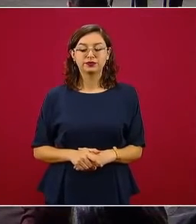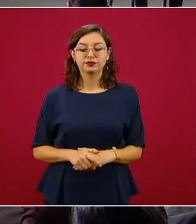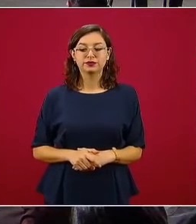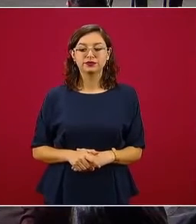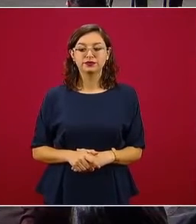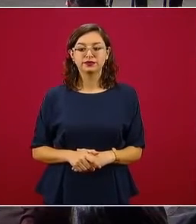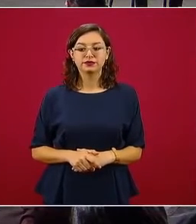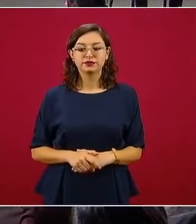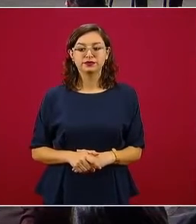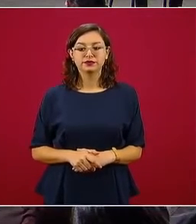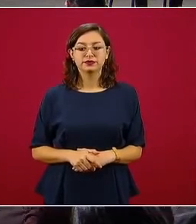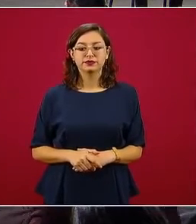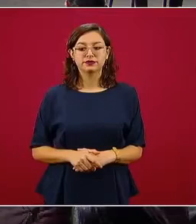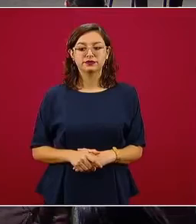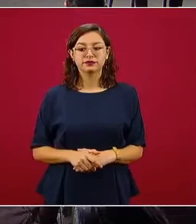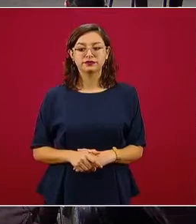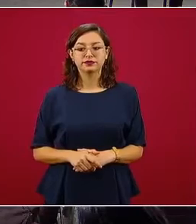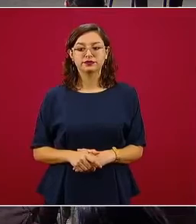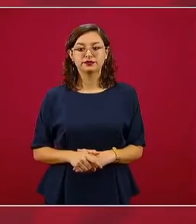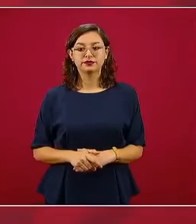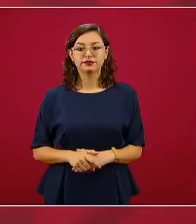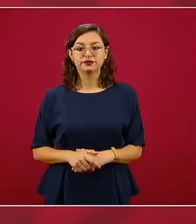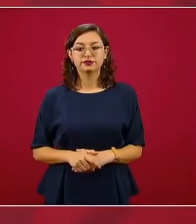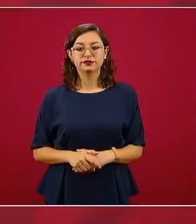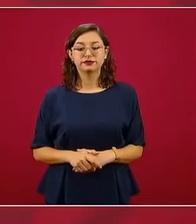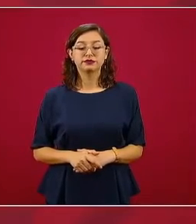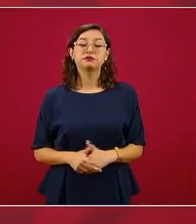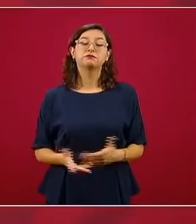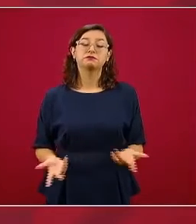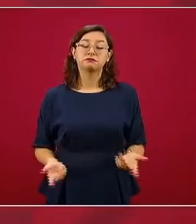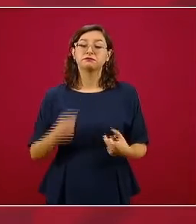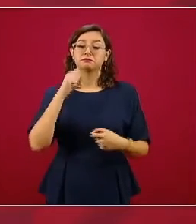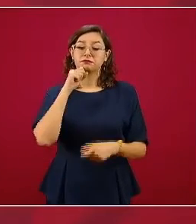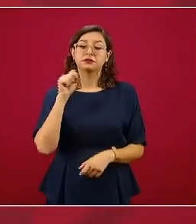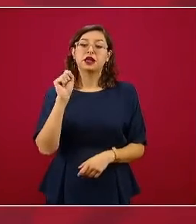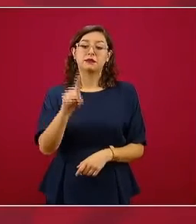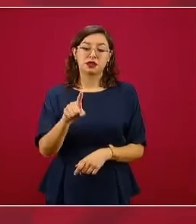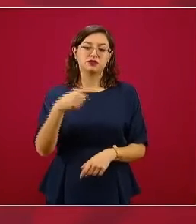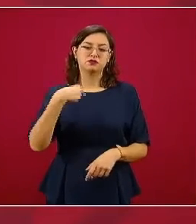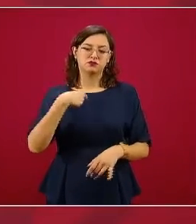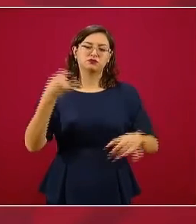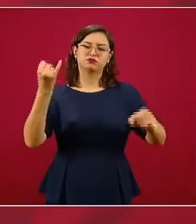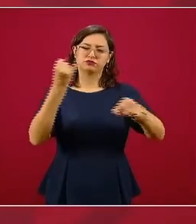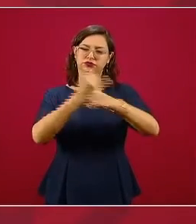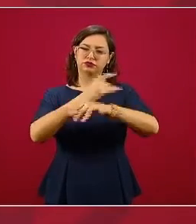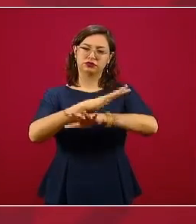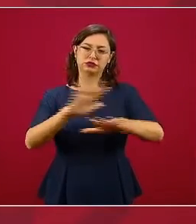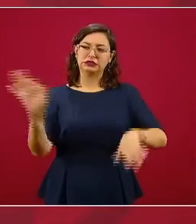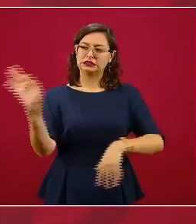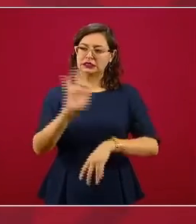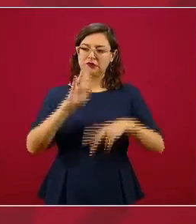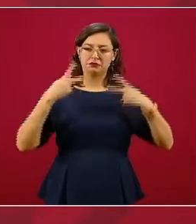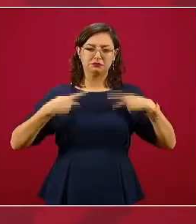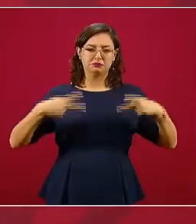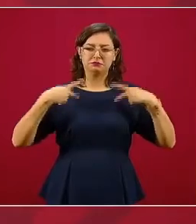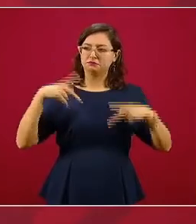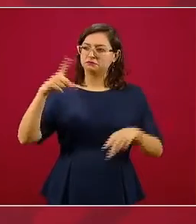porque esto a lo mejor no lo sabe la gente, pero hay un fondo